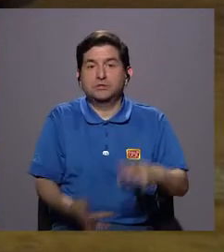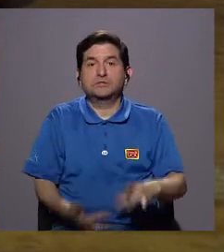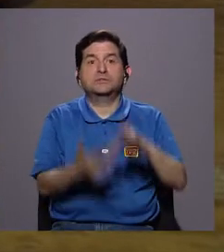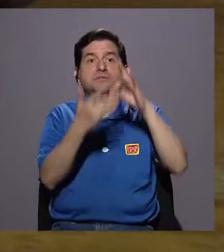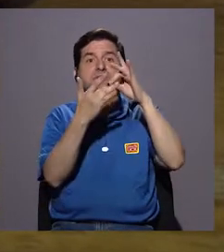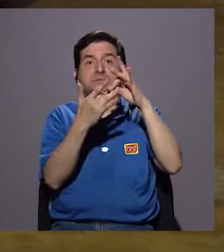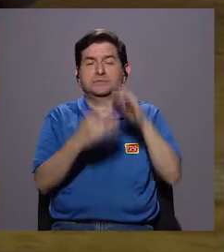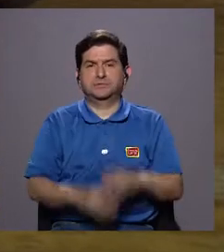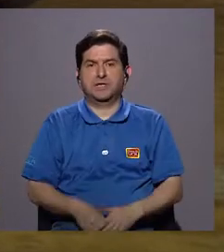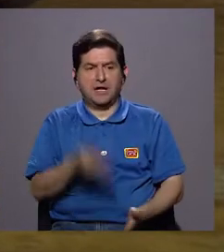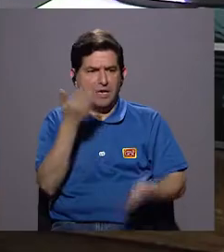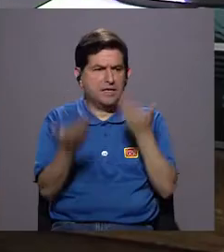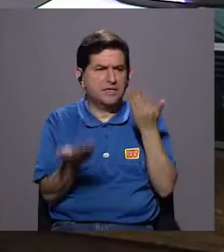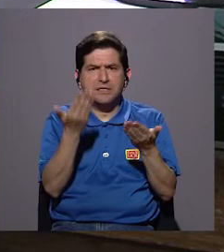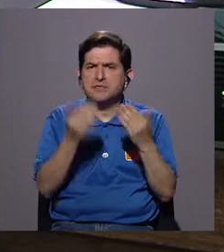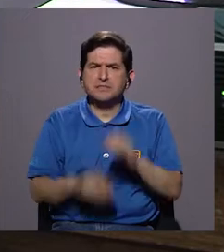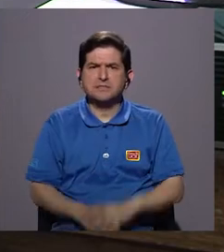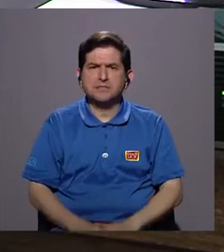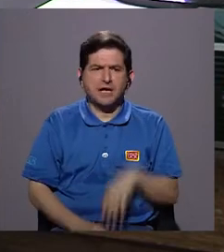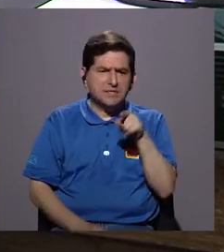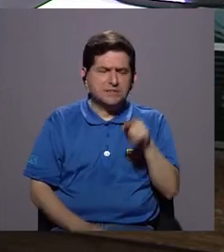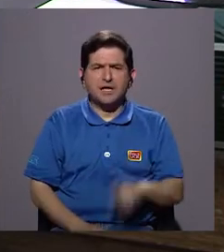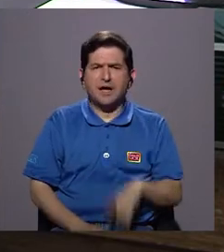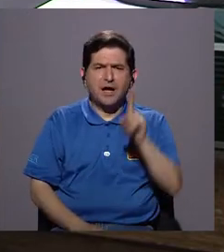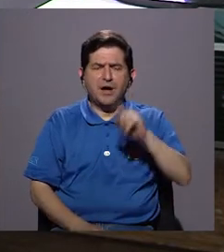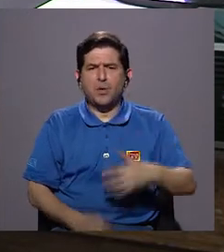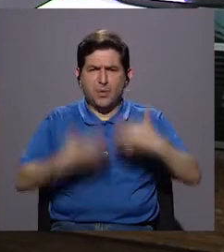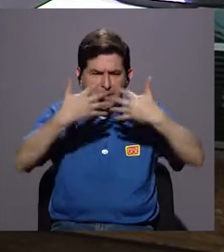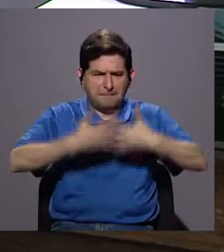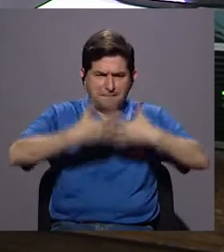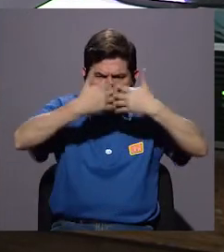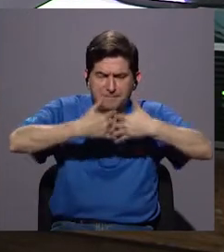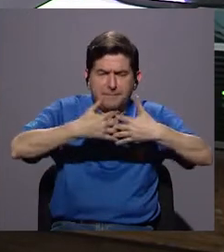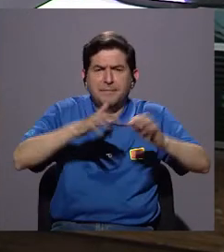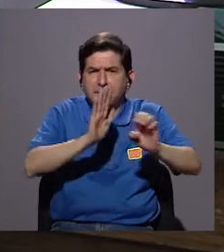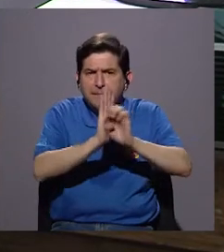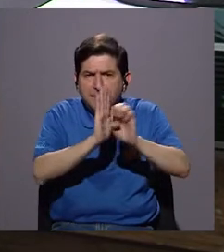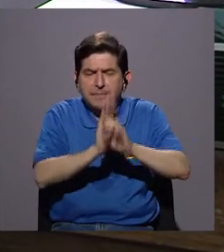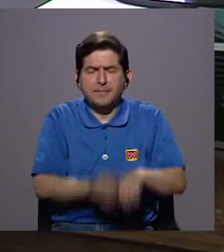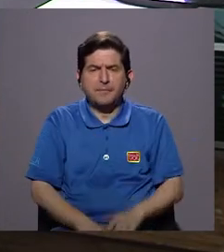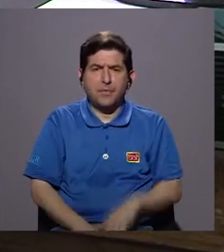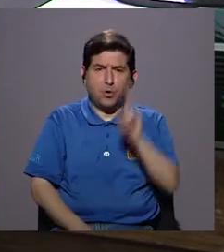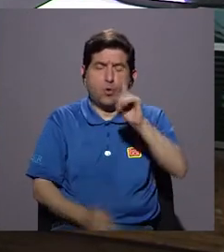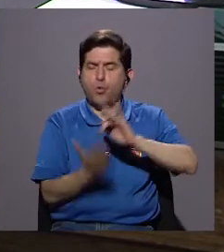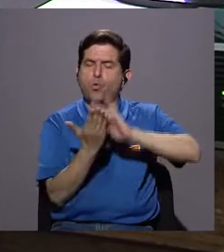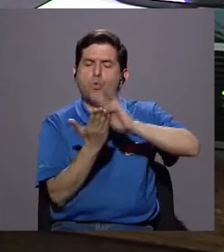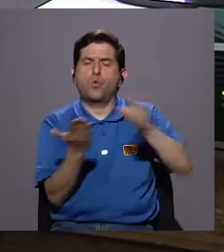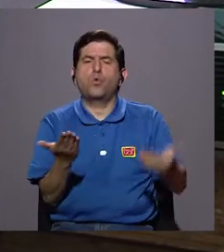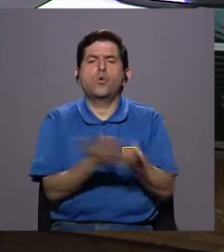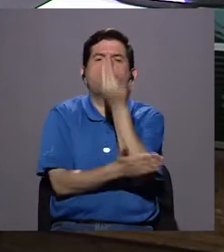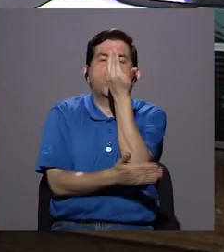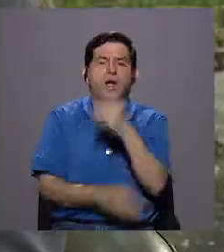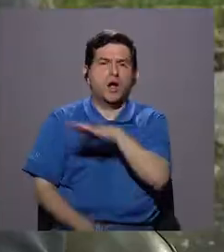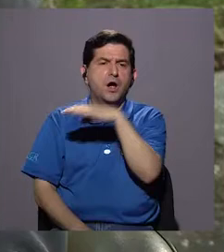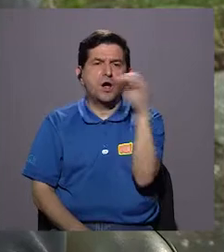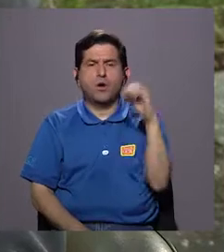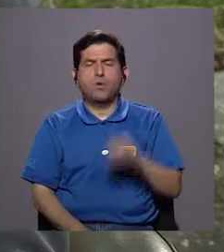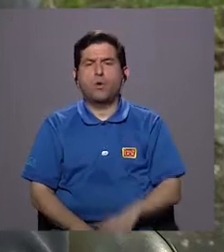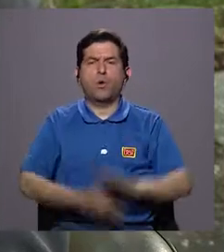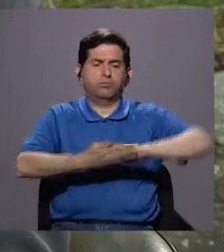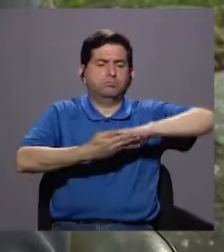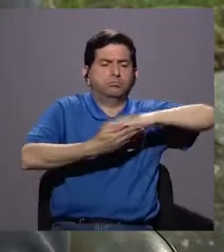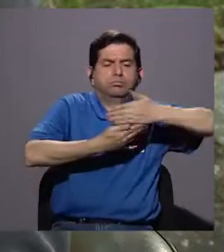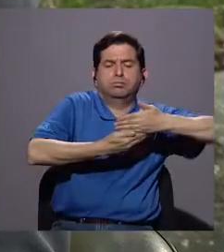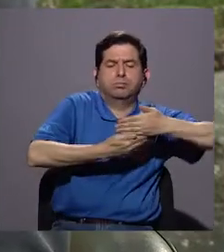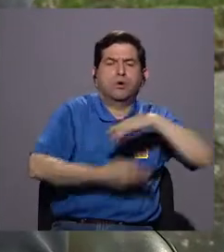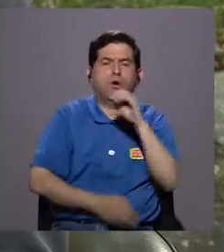todo tareas que tenga, donde haya un aparato de por medio, como por ejemplo un teléfono nuevo o un computador o